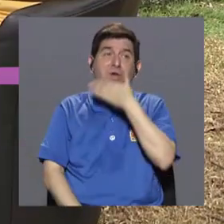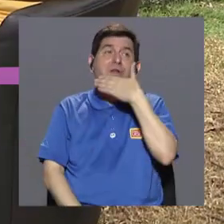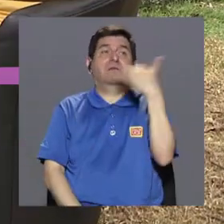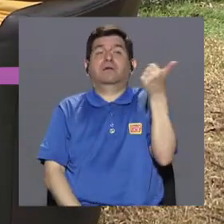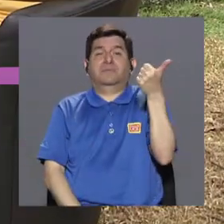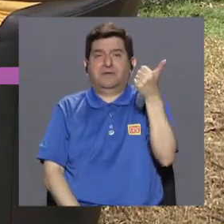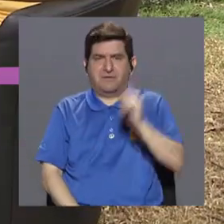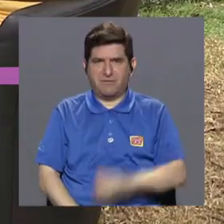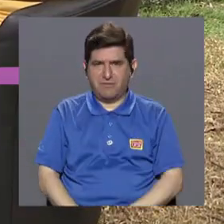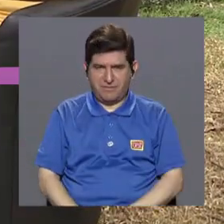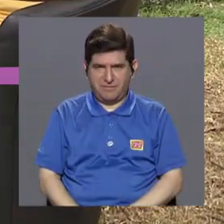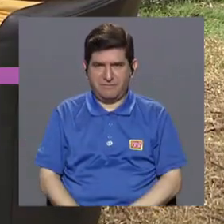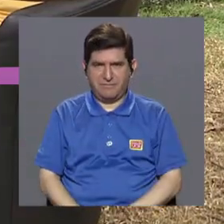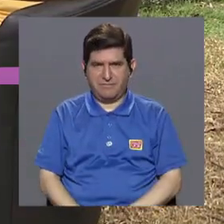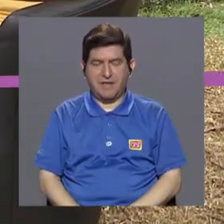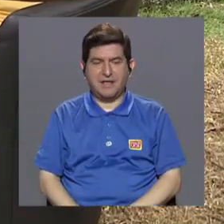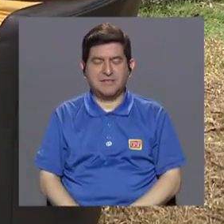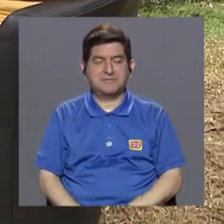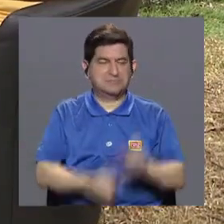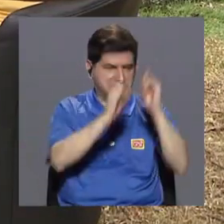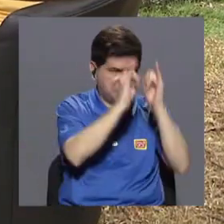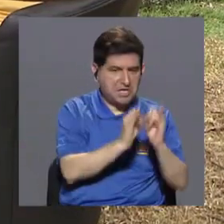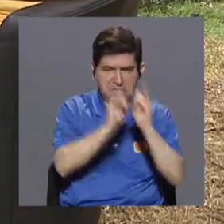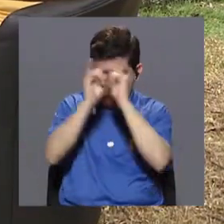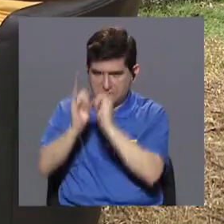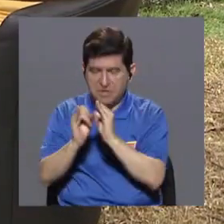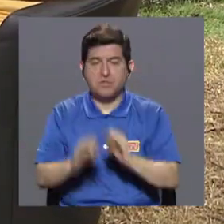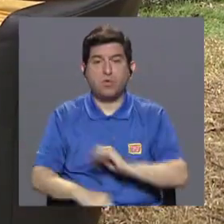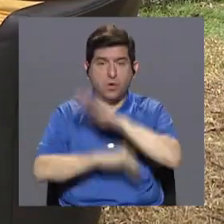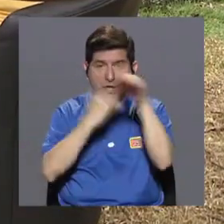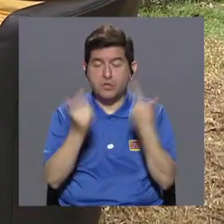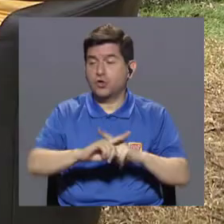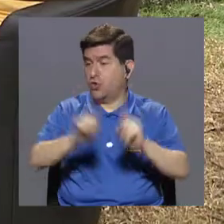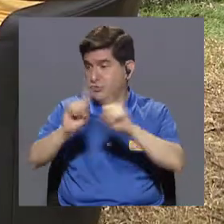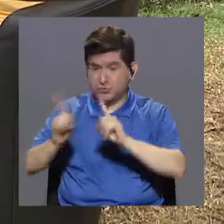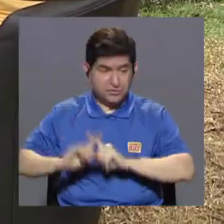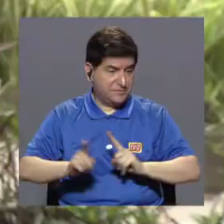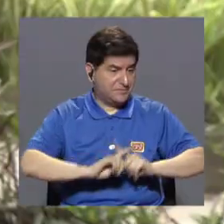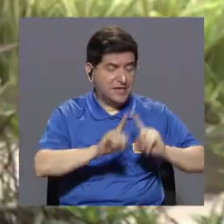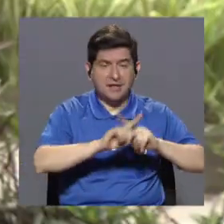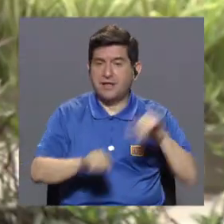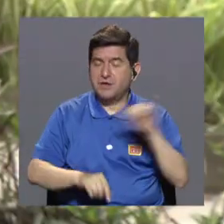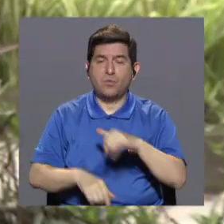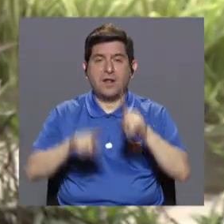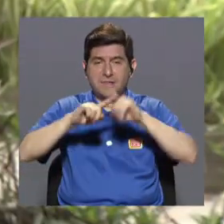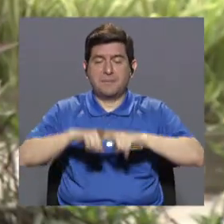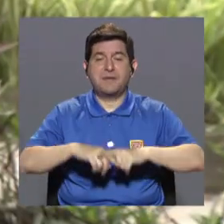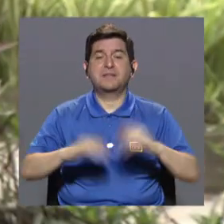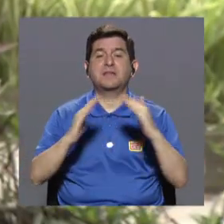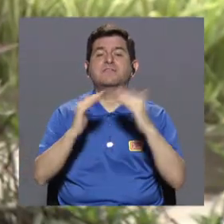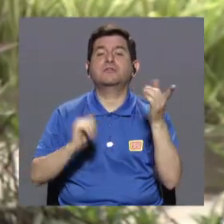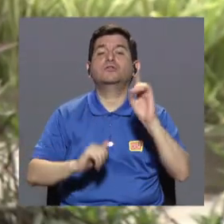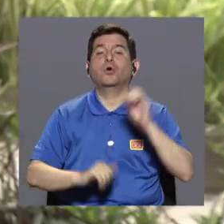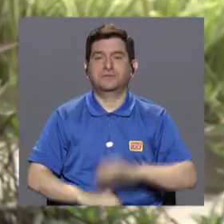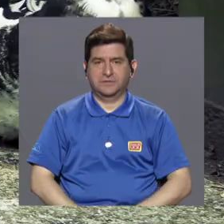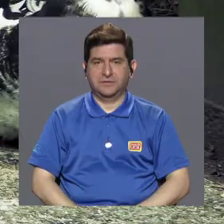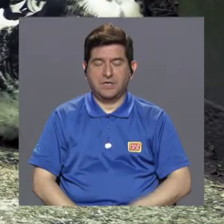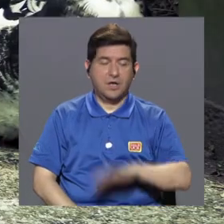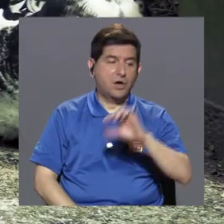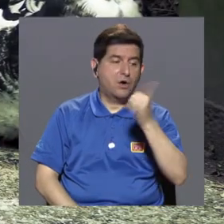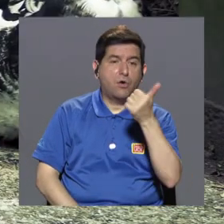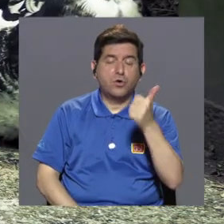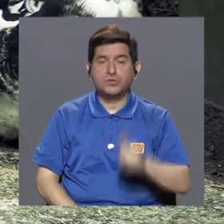ideal es que sea por individuo, porque todos los individuos son diferentes, entonces también depende de dónde viven, o si